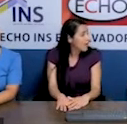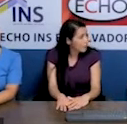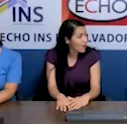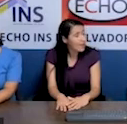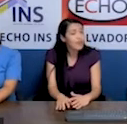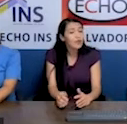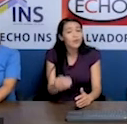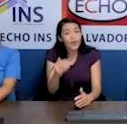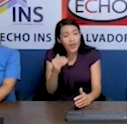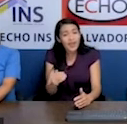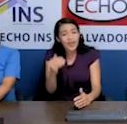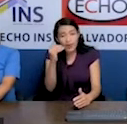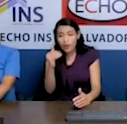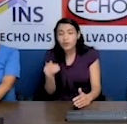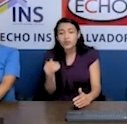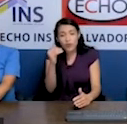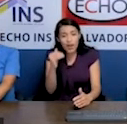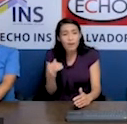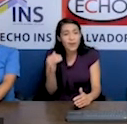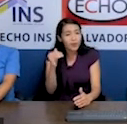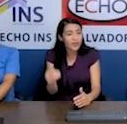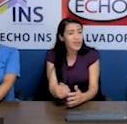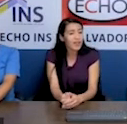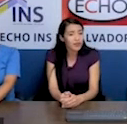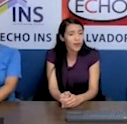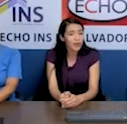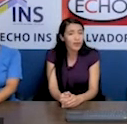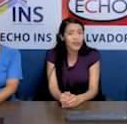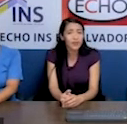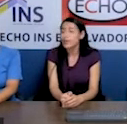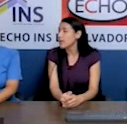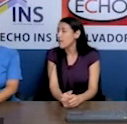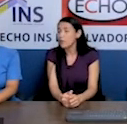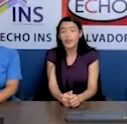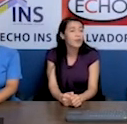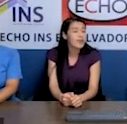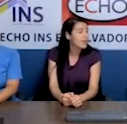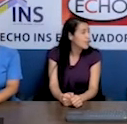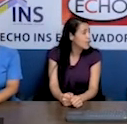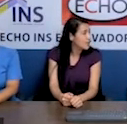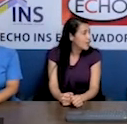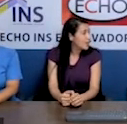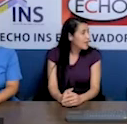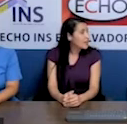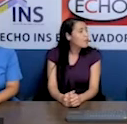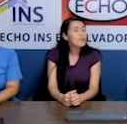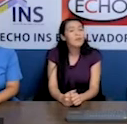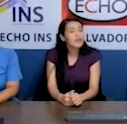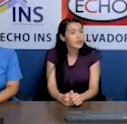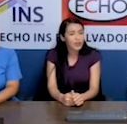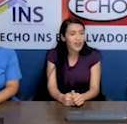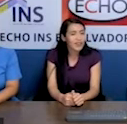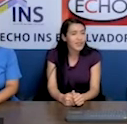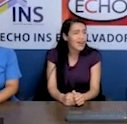la quimioterapia fue en evolución a mejoría del cuadro y luego llegaba a cuidados paliativos de